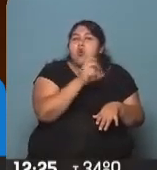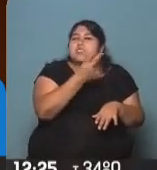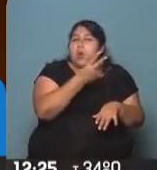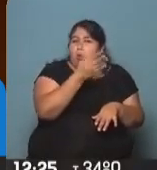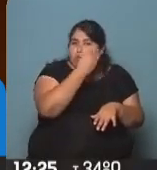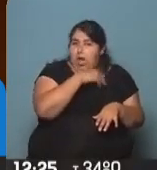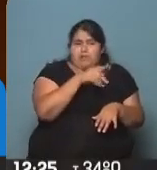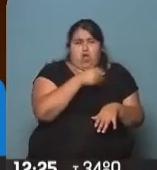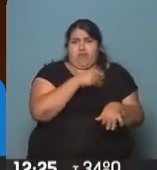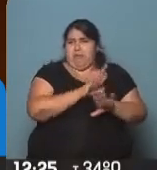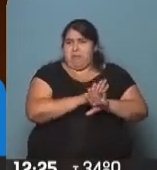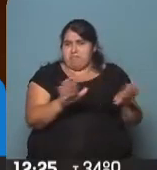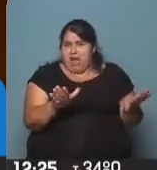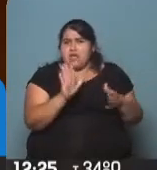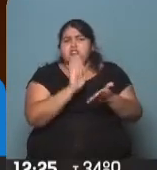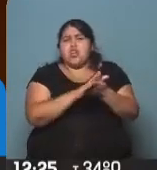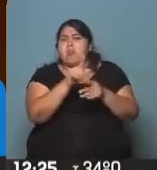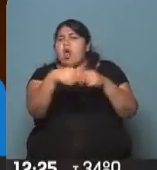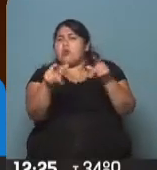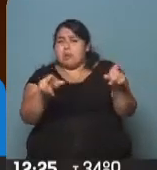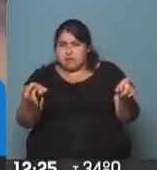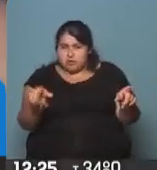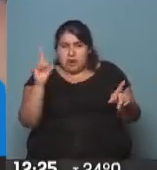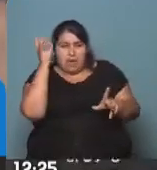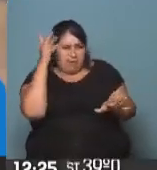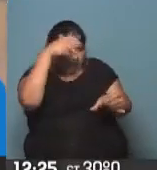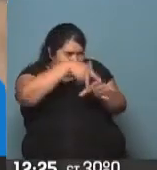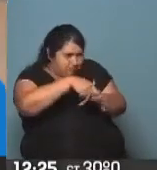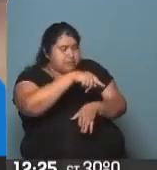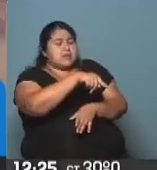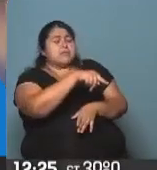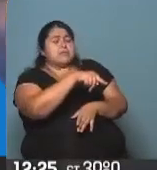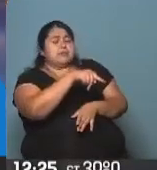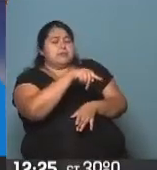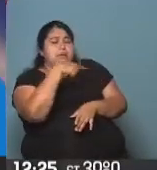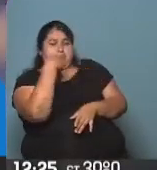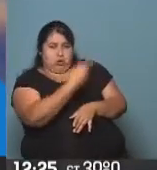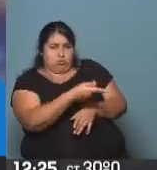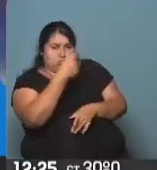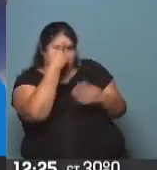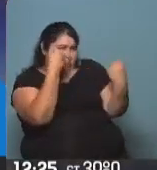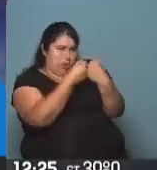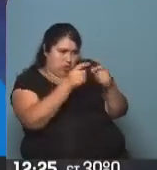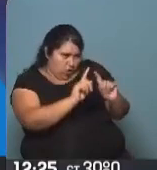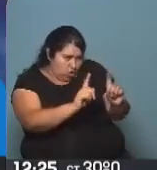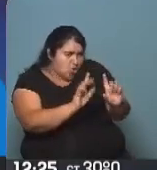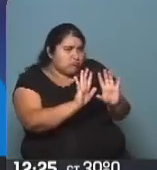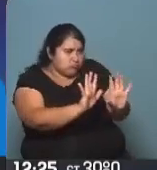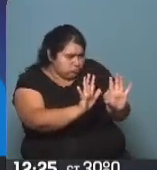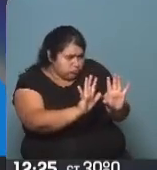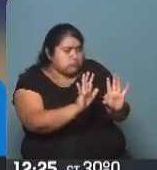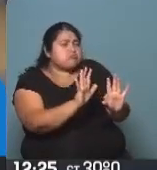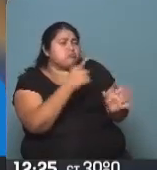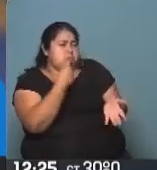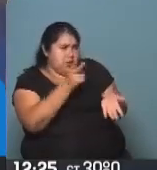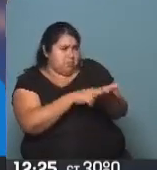no confiaban más en los salesianos. Pero hay, discúlpeme, Sí. Fortunato, que no es que no coincida, discúlpeme que No, le no, repregunte. me